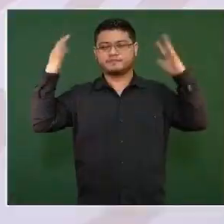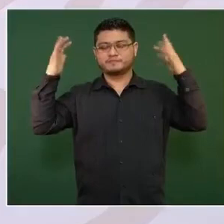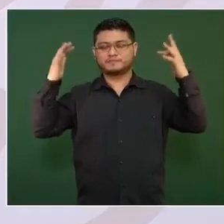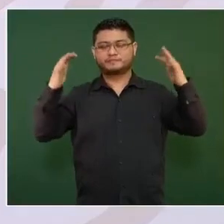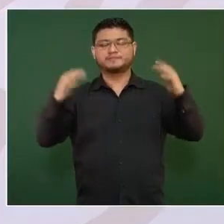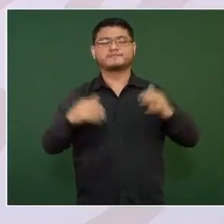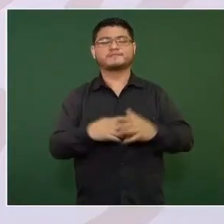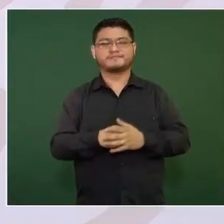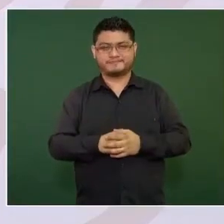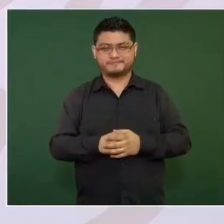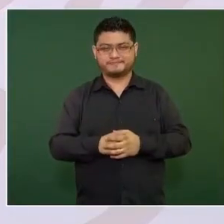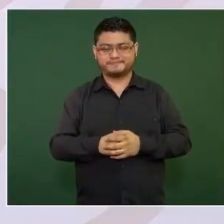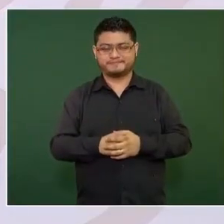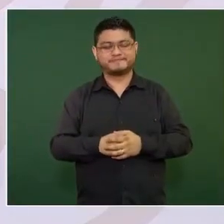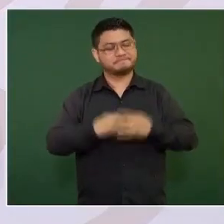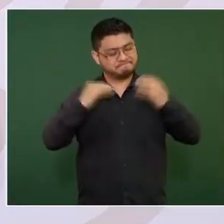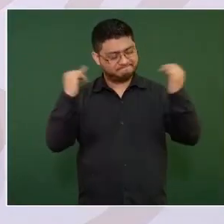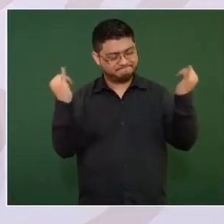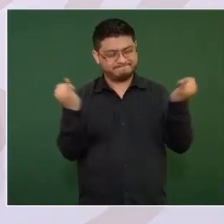Y también,